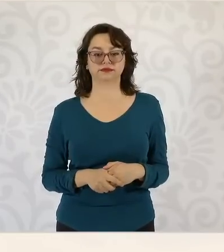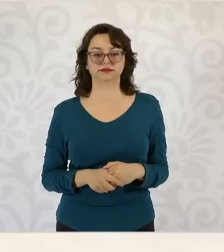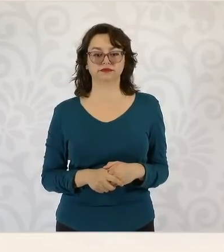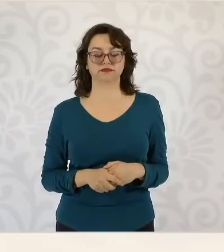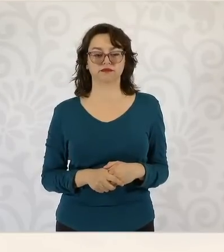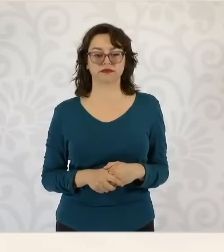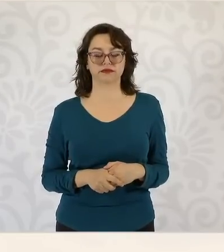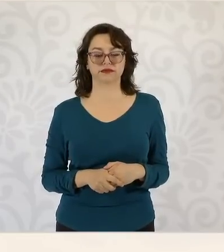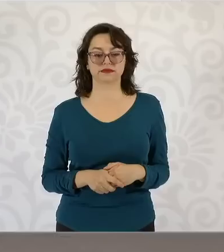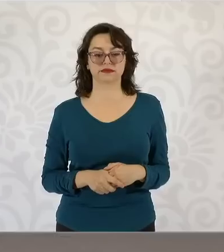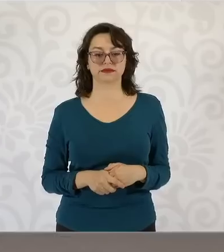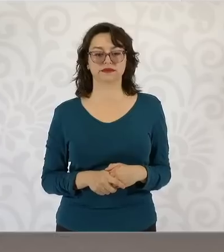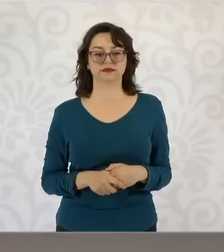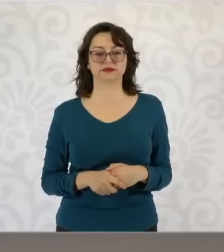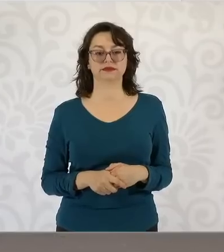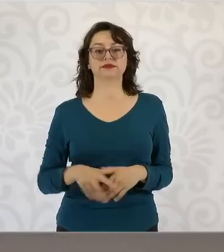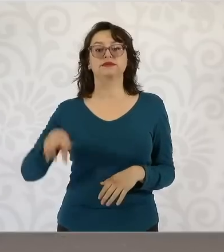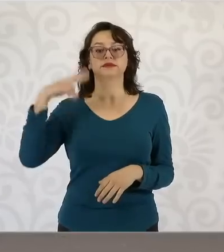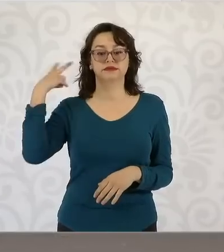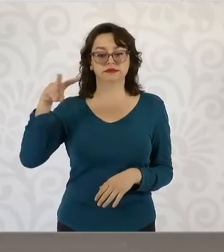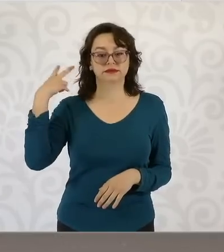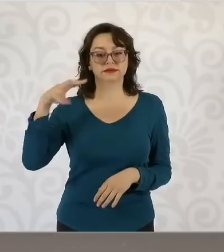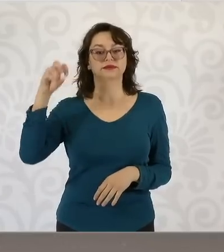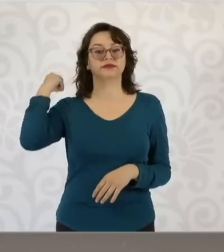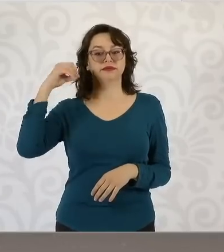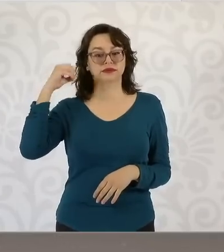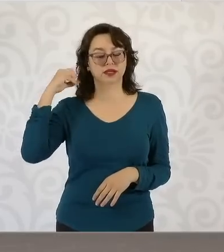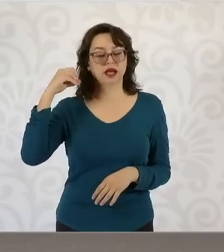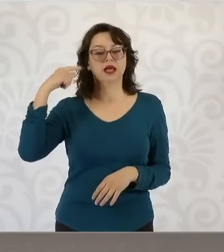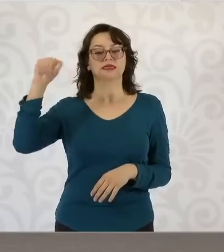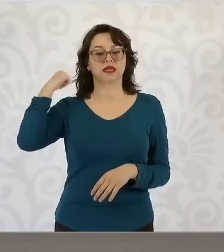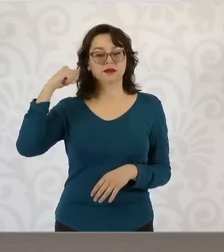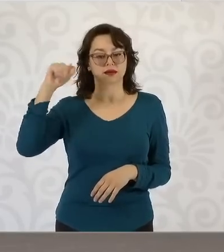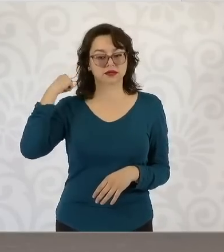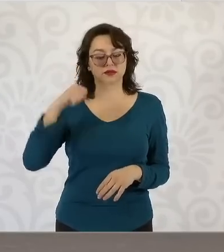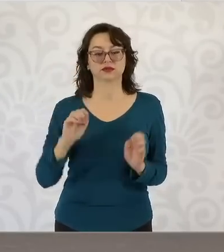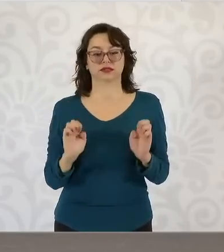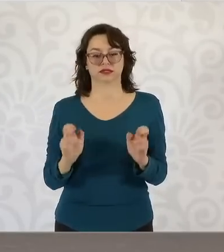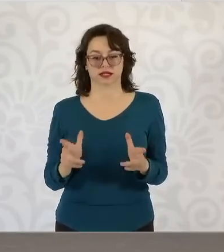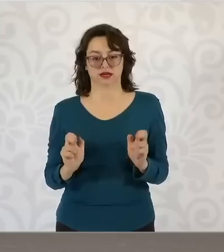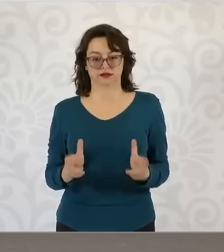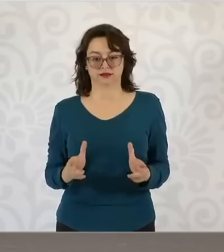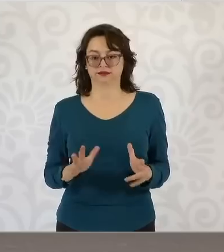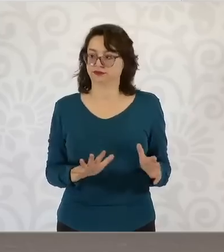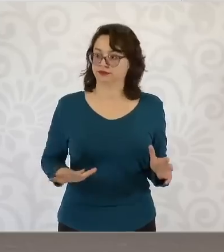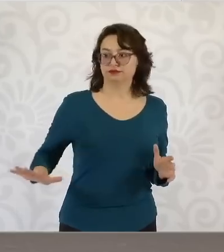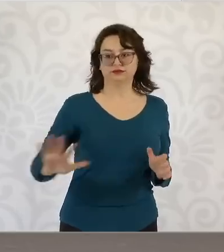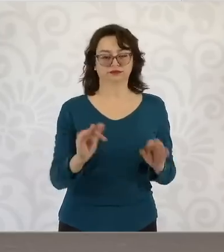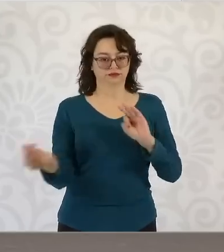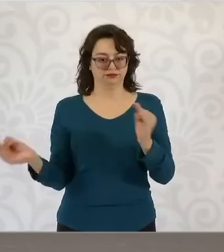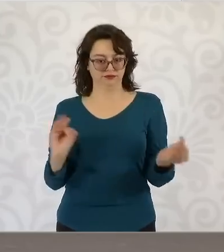Cubren Veracruz, Oaxaca, Tabasco, Chiapas. Tienen ustedes